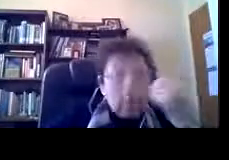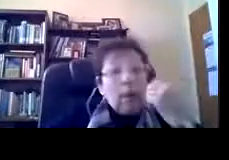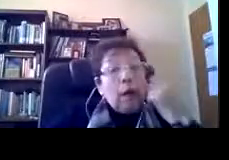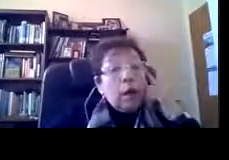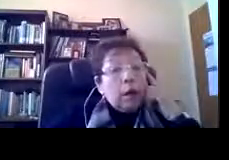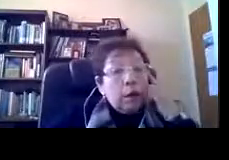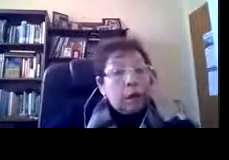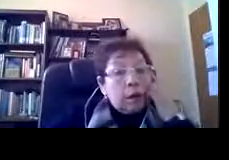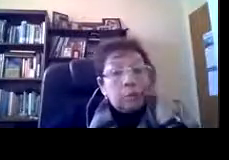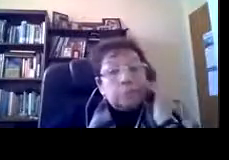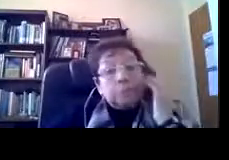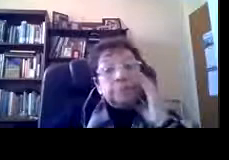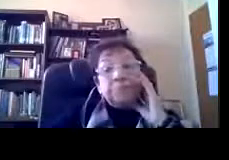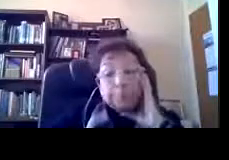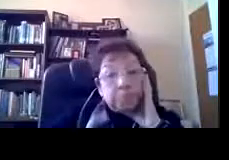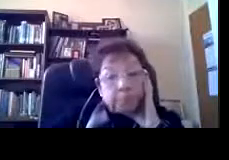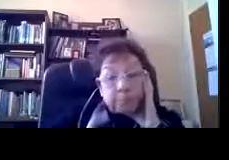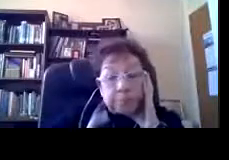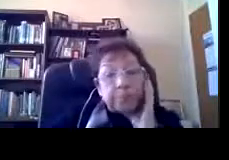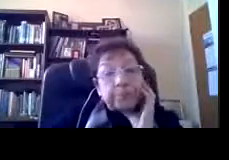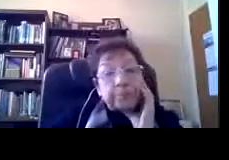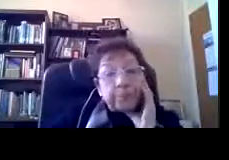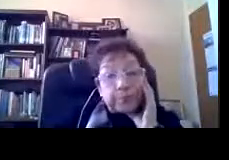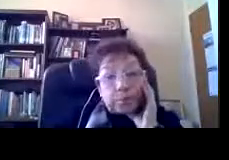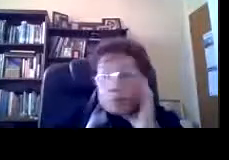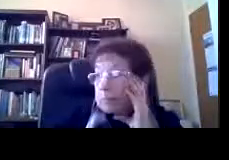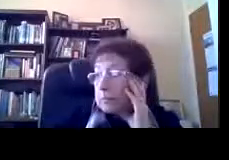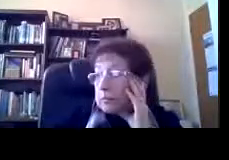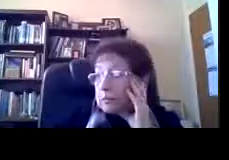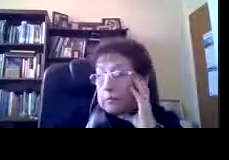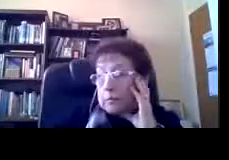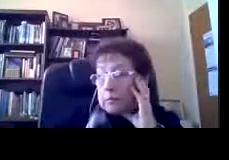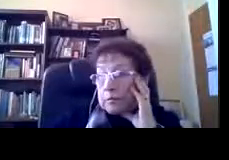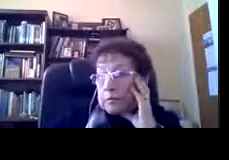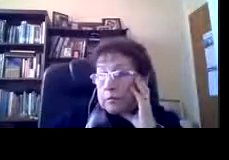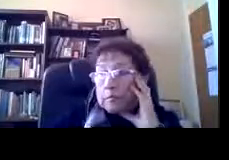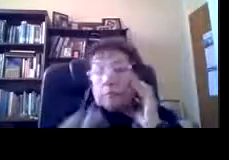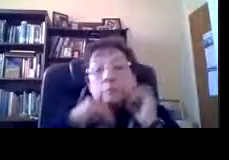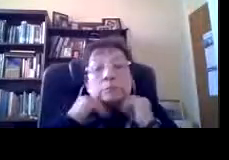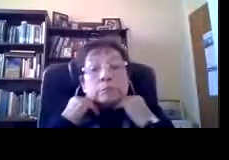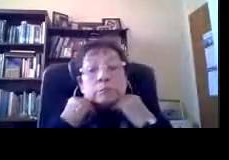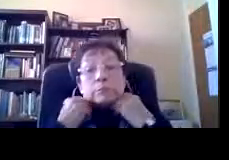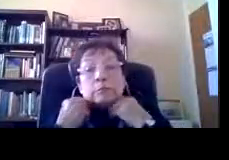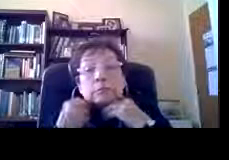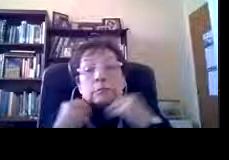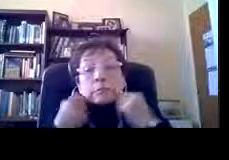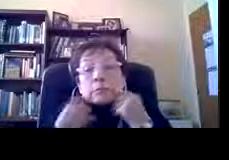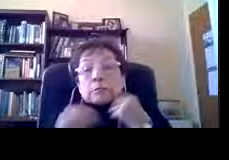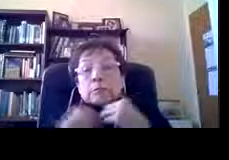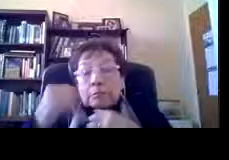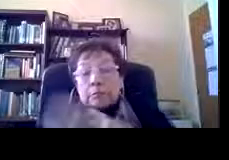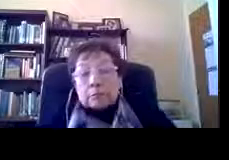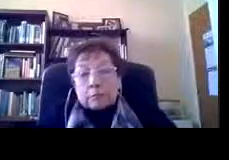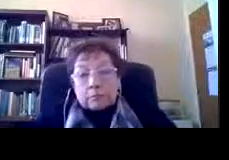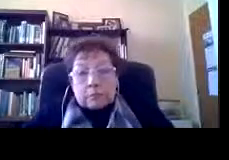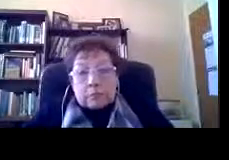puedan conocerla, conocer los diferentes servicios, particularmente lo que es la plataforma Fénix, que es el canal de comunicación que nosotros